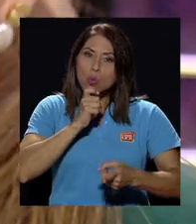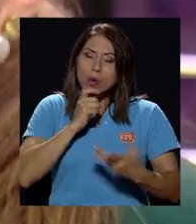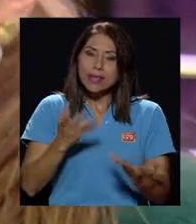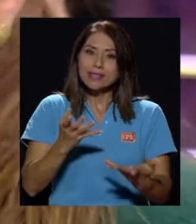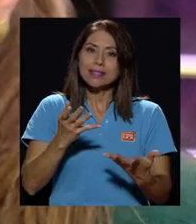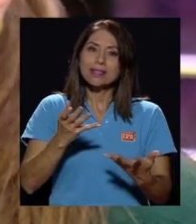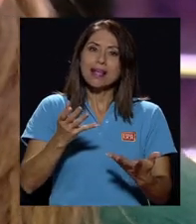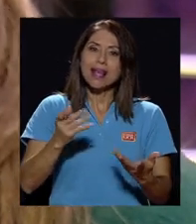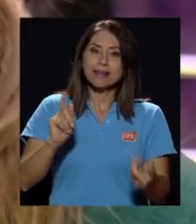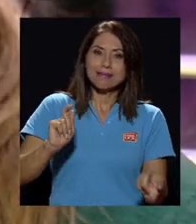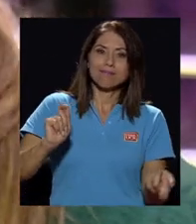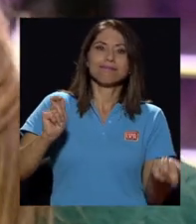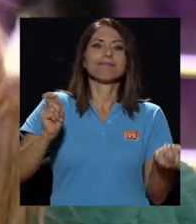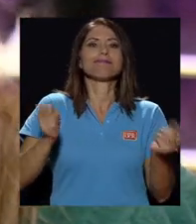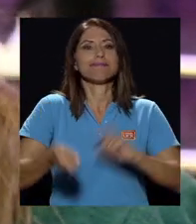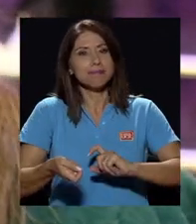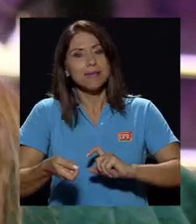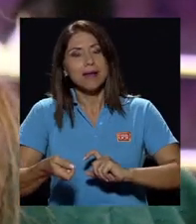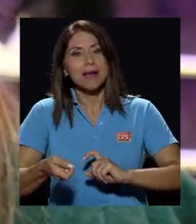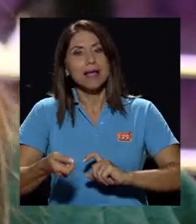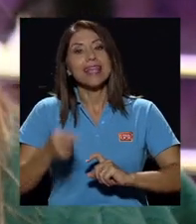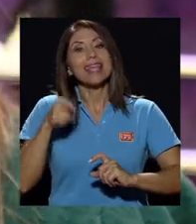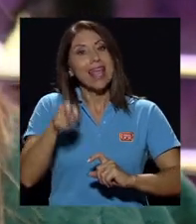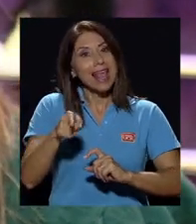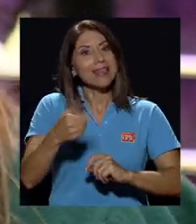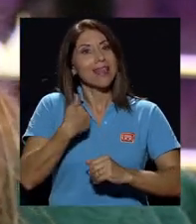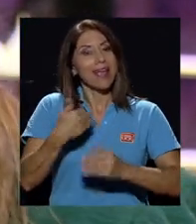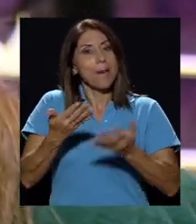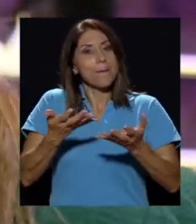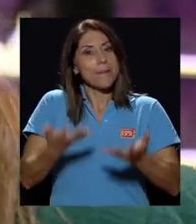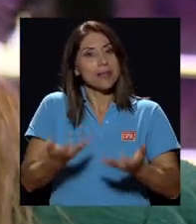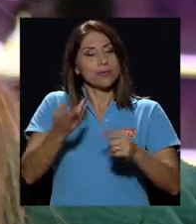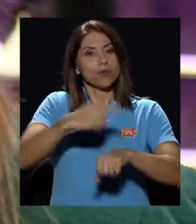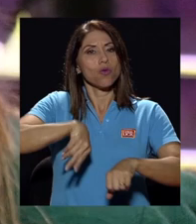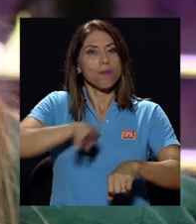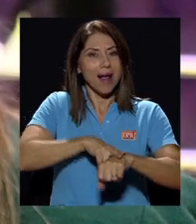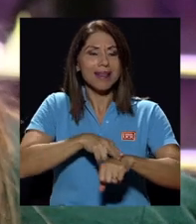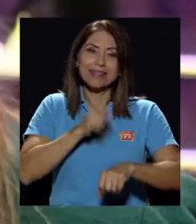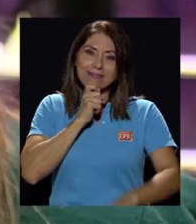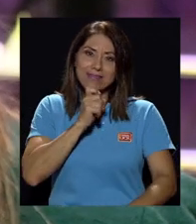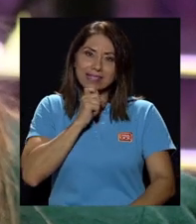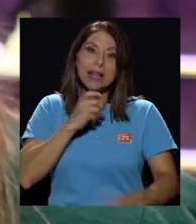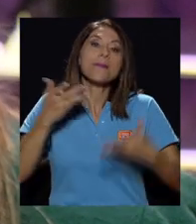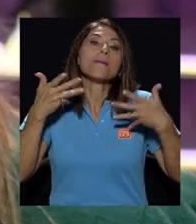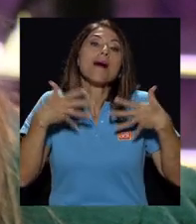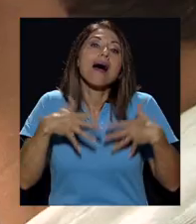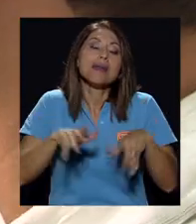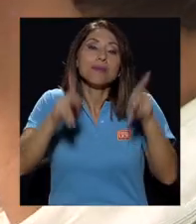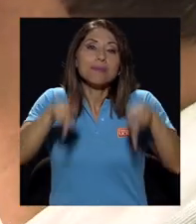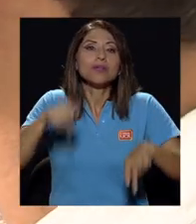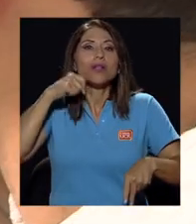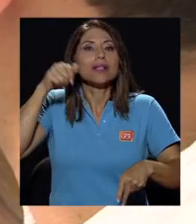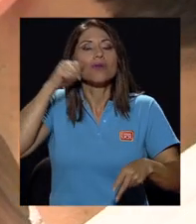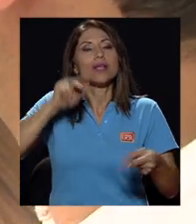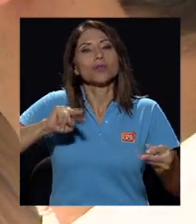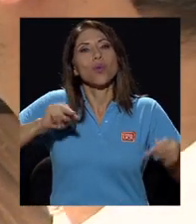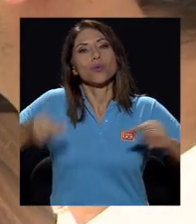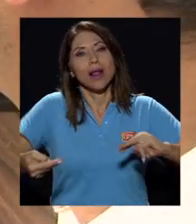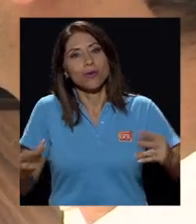¿verdad? Que le demos vuelta y que ese niño vaya a ser normopeso. Si más bien lo que nos está pasando en la población adulta es lo